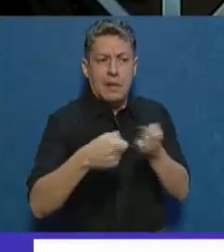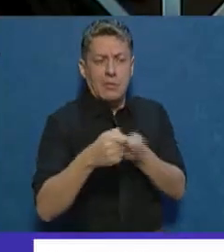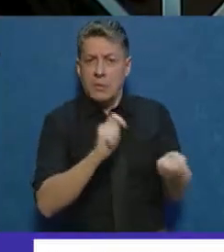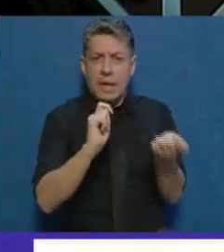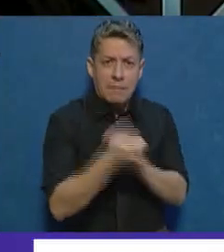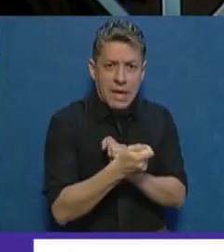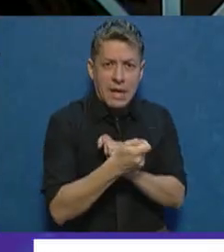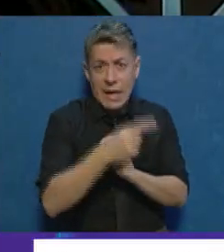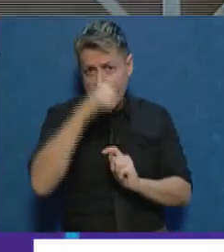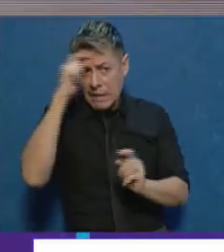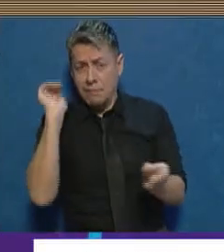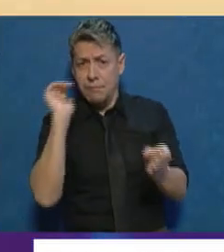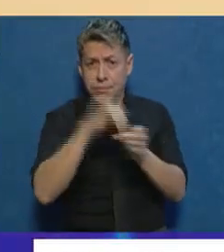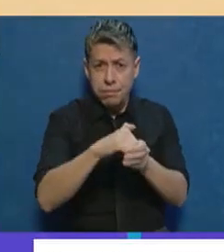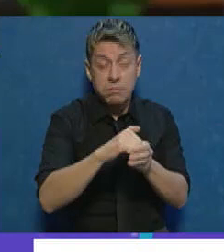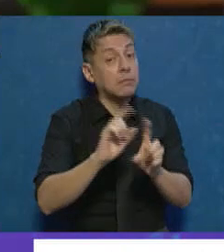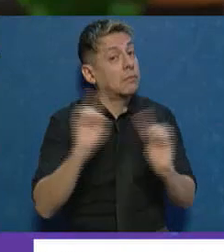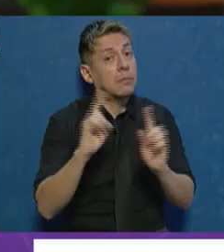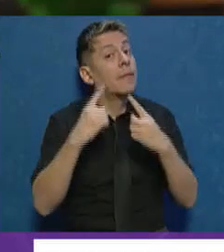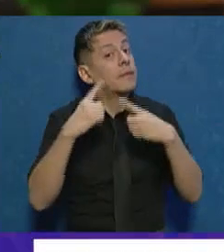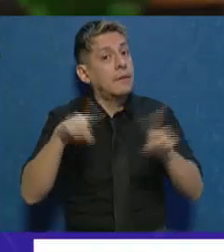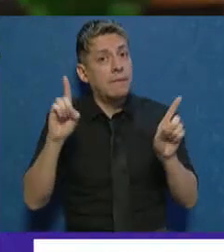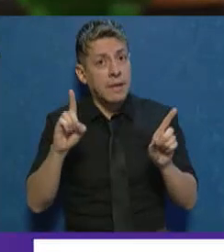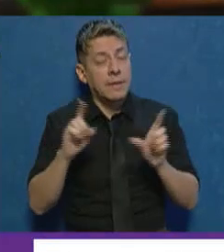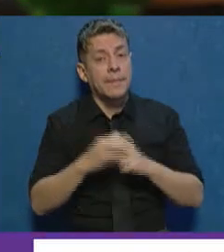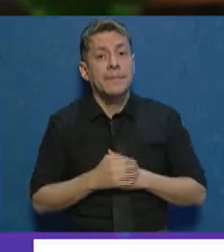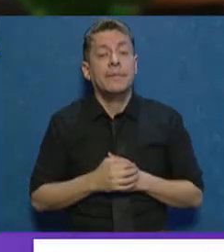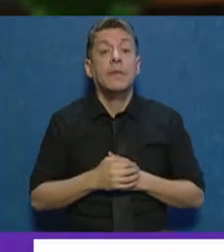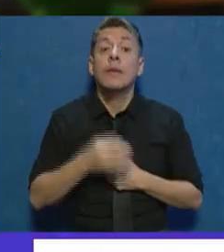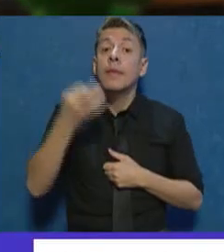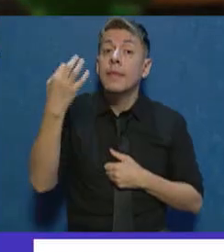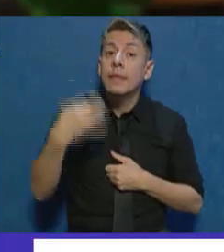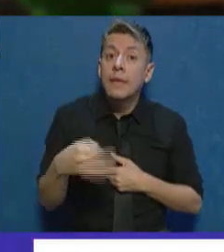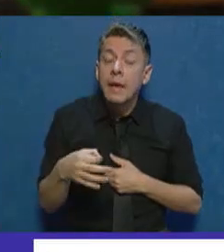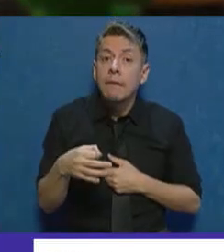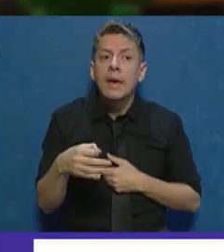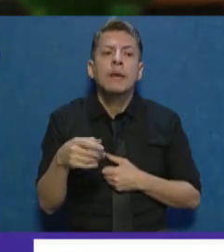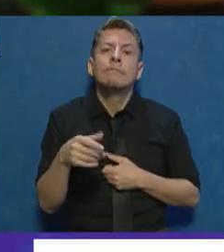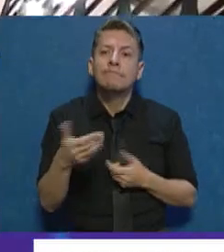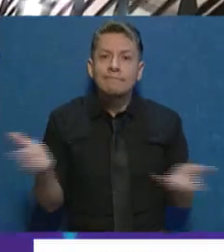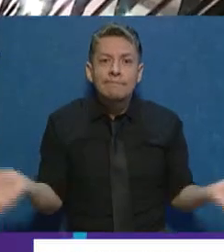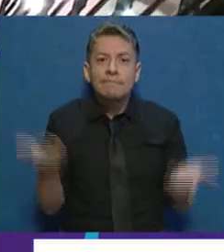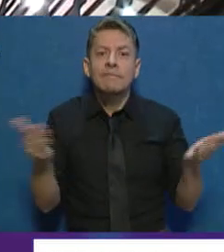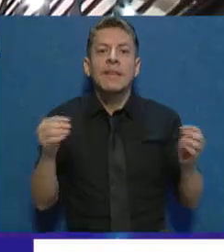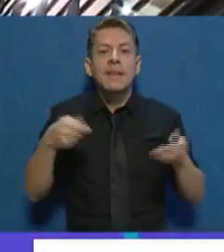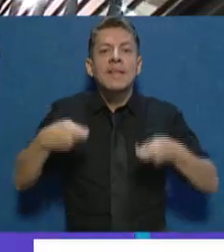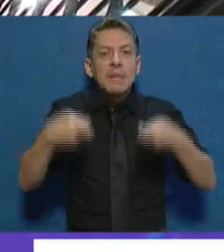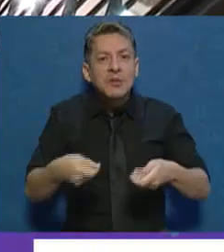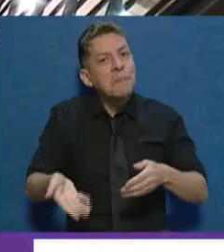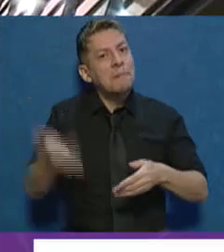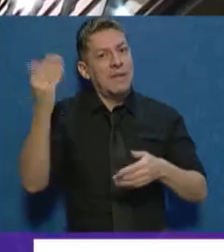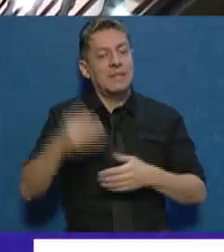del Estado en este mercado, sino todo lo contrario, es traer mayor inversión, que la gente